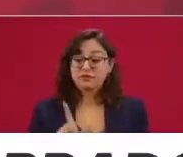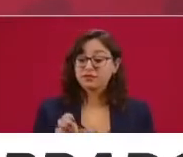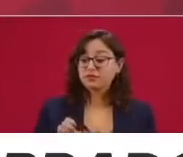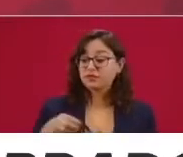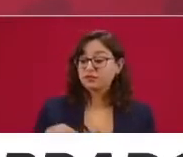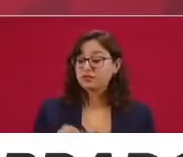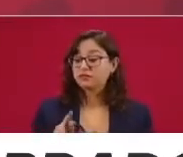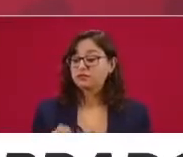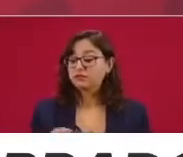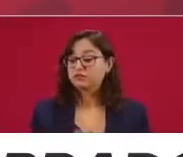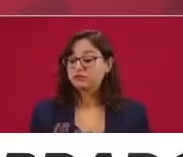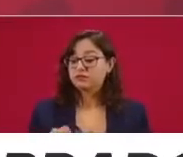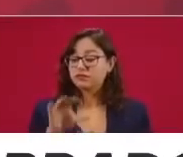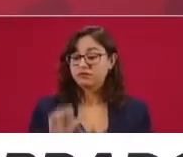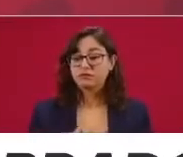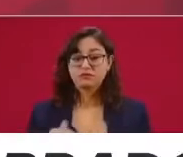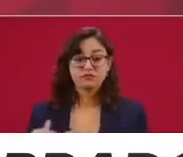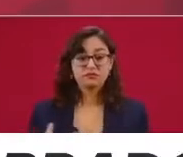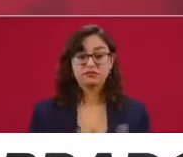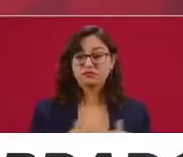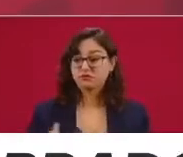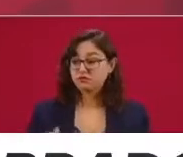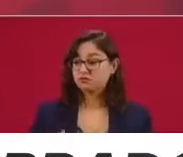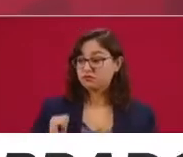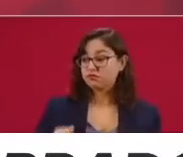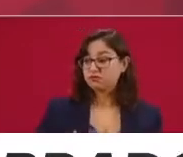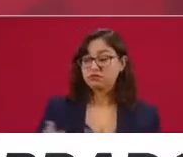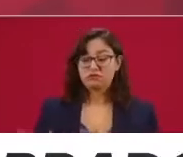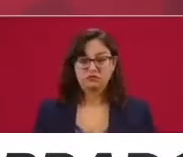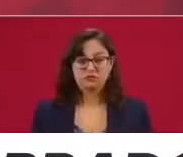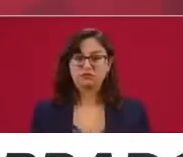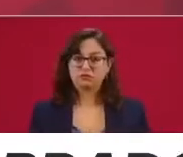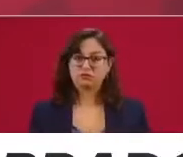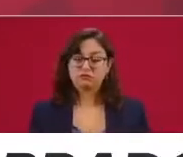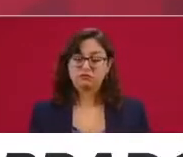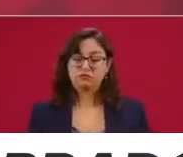Si no, sería un régimen autoritario.